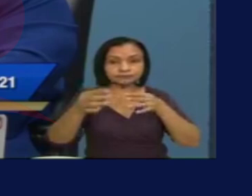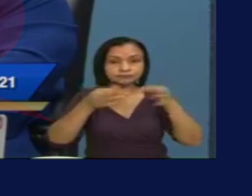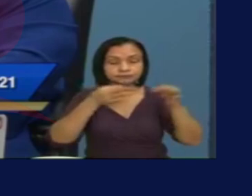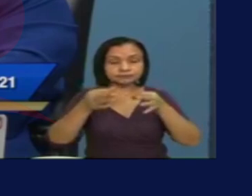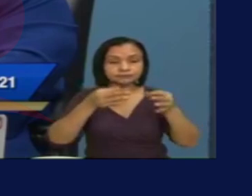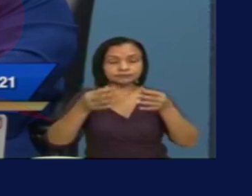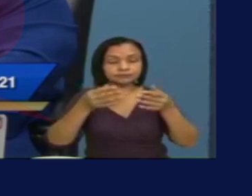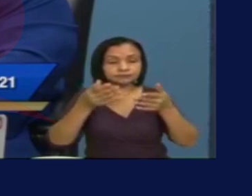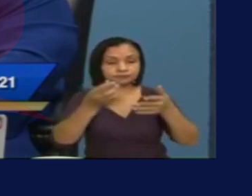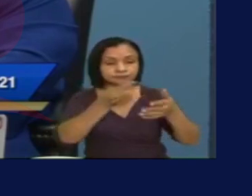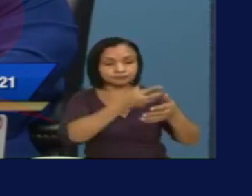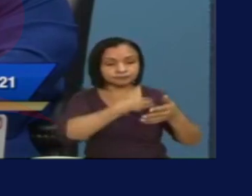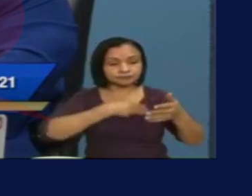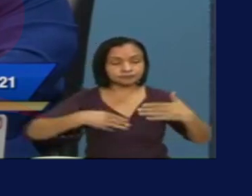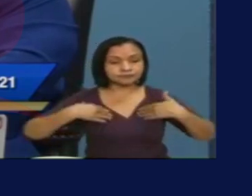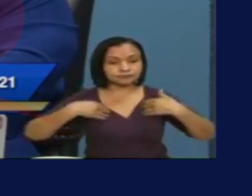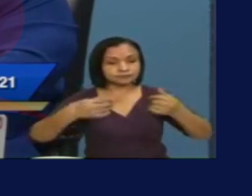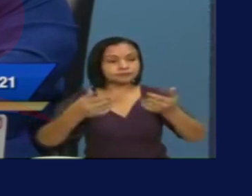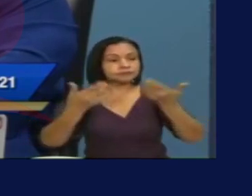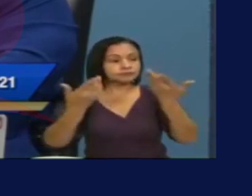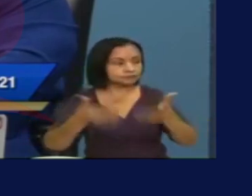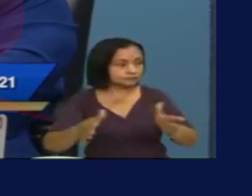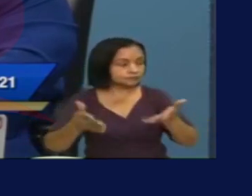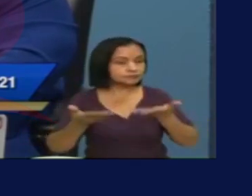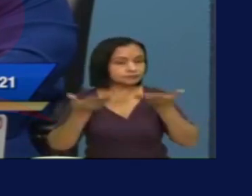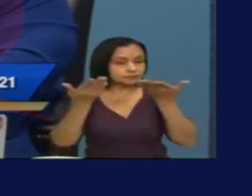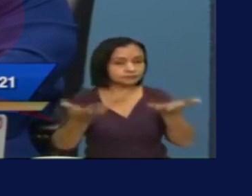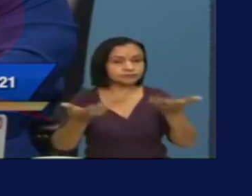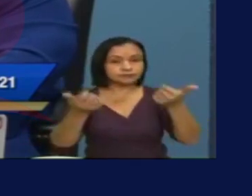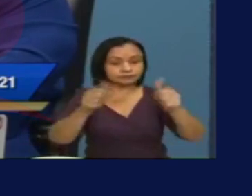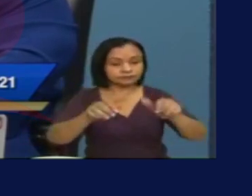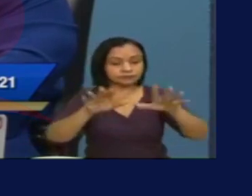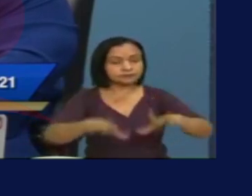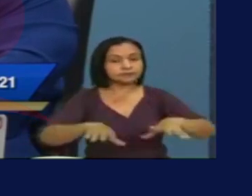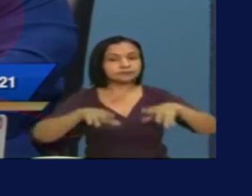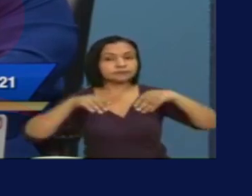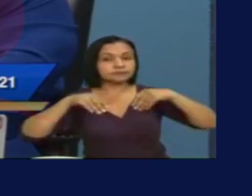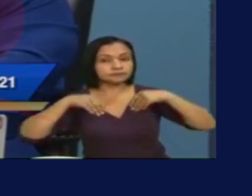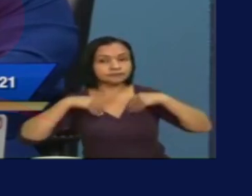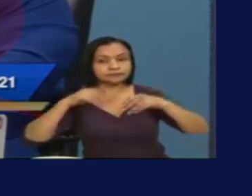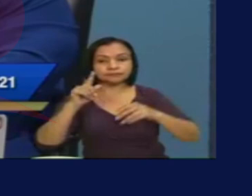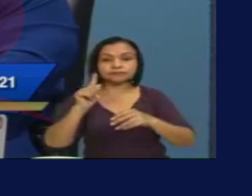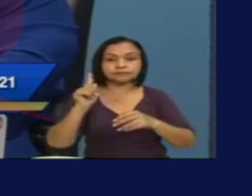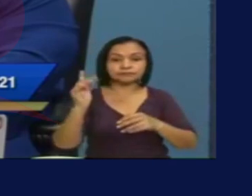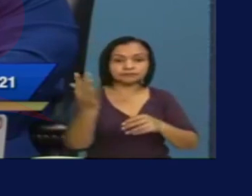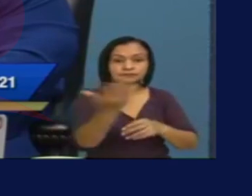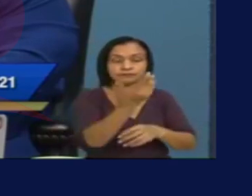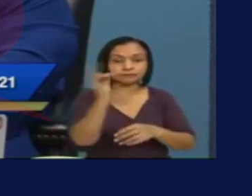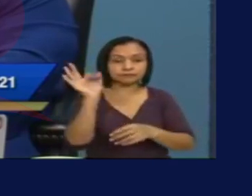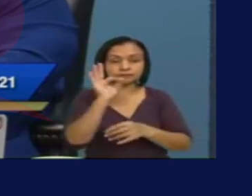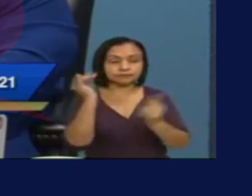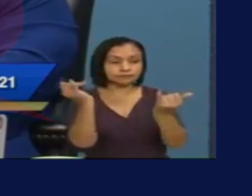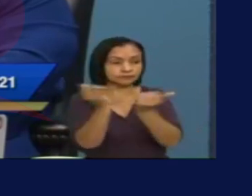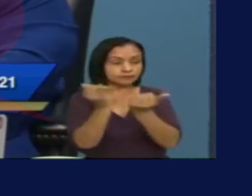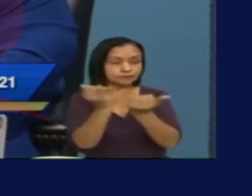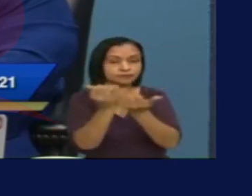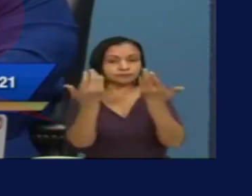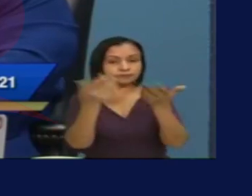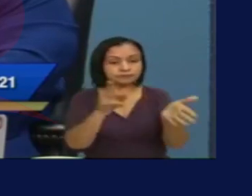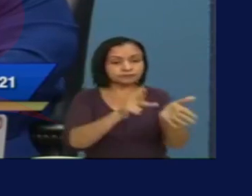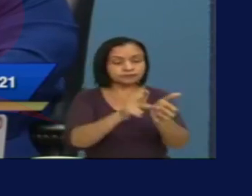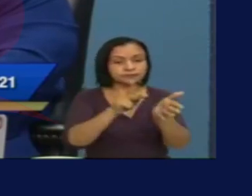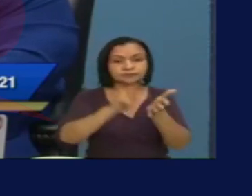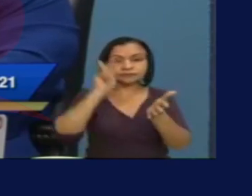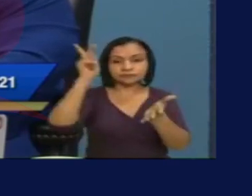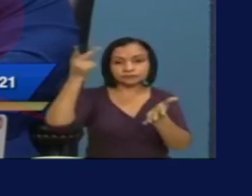una resolución que nosotros la hemos acatado, y nosotros igualmente se las dimos a conocer a los partidos